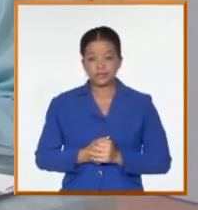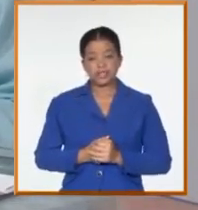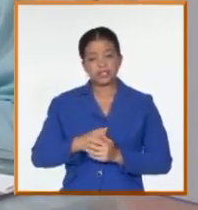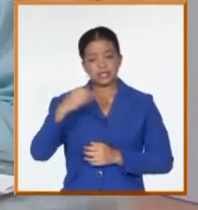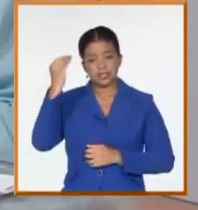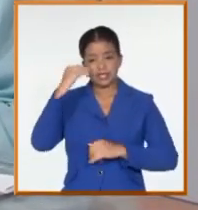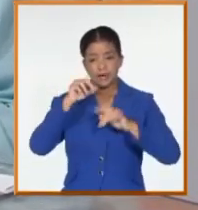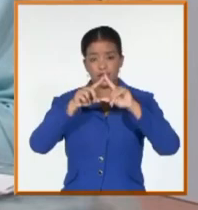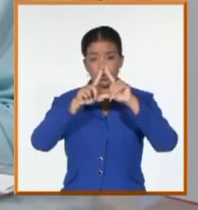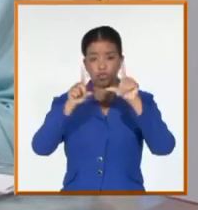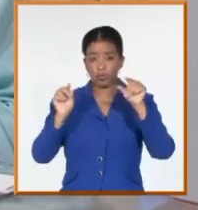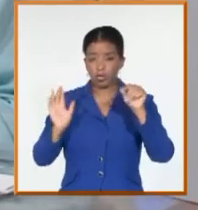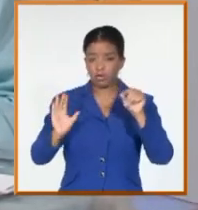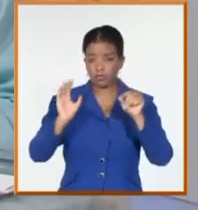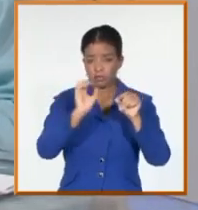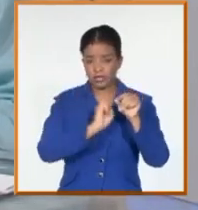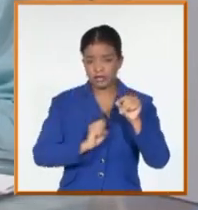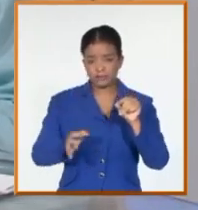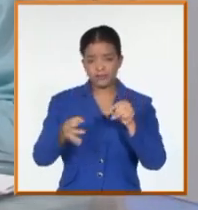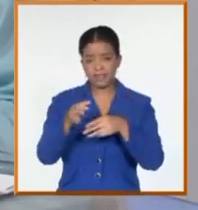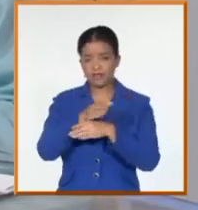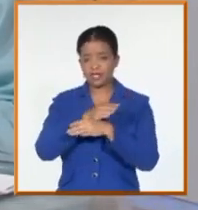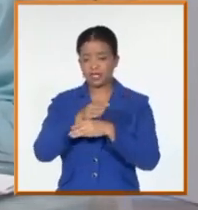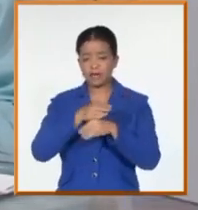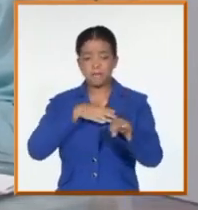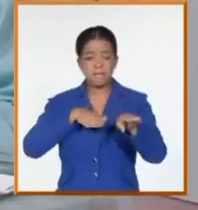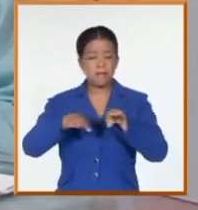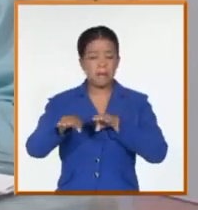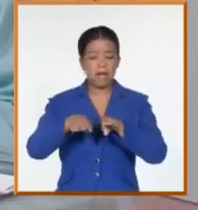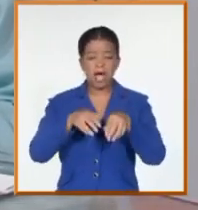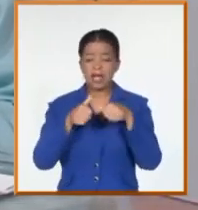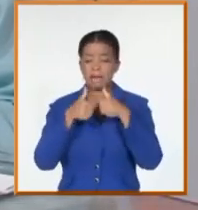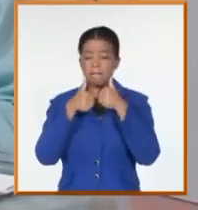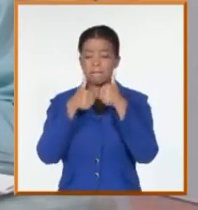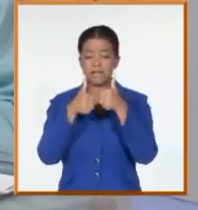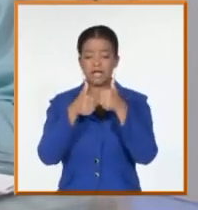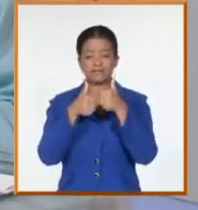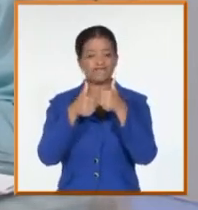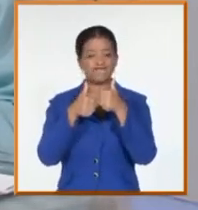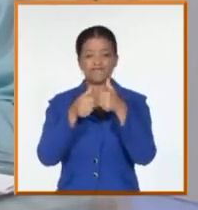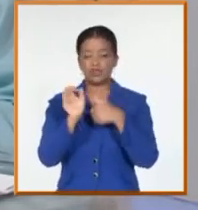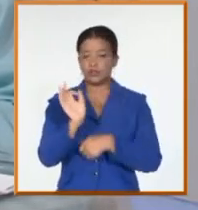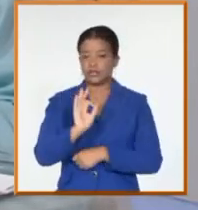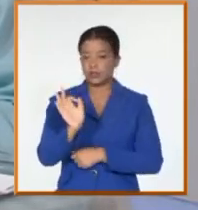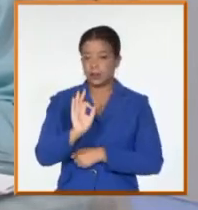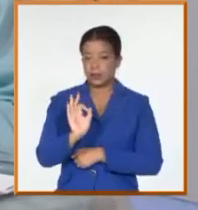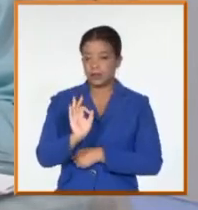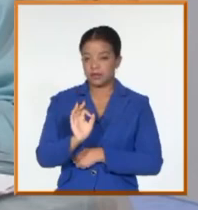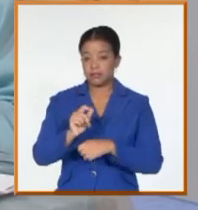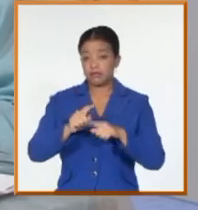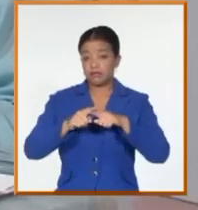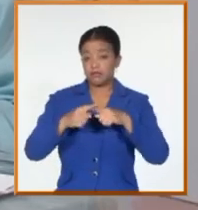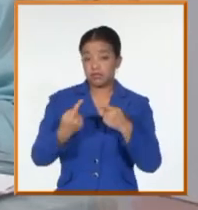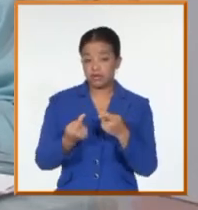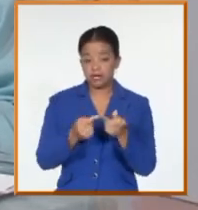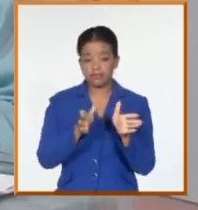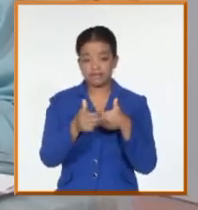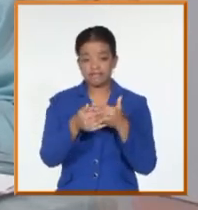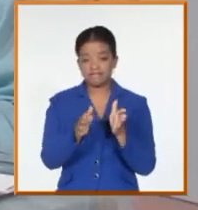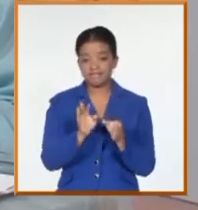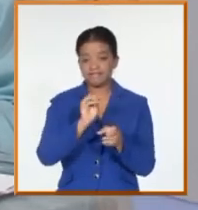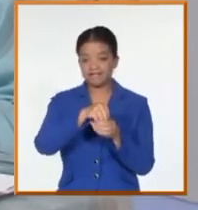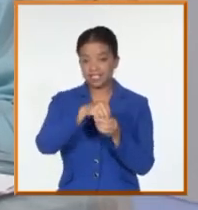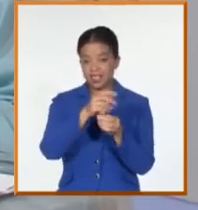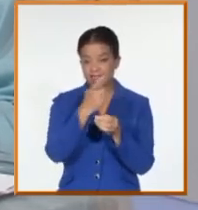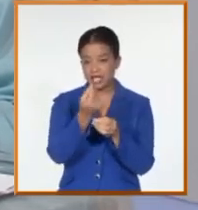país o en todas las regiones no tenemos las condiciones primero que parte porque los niveles de ingreso que se generan esos lugares